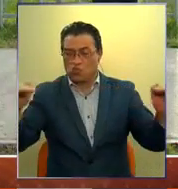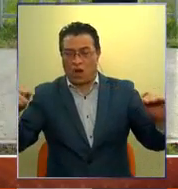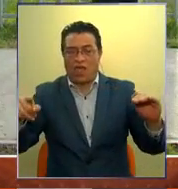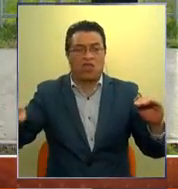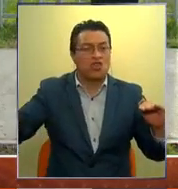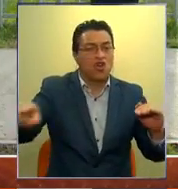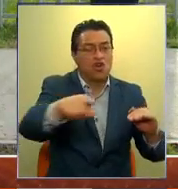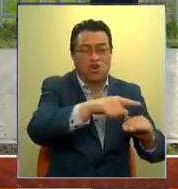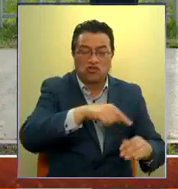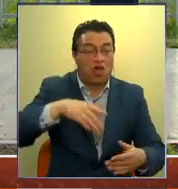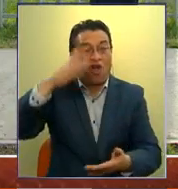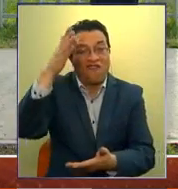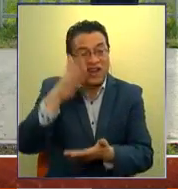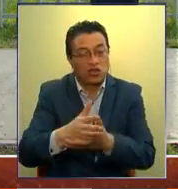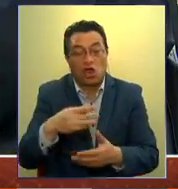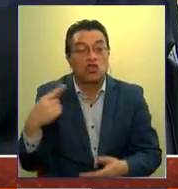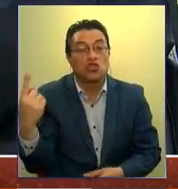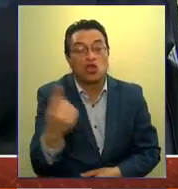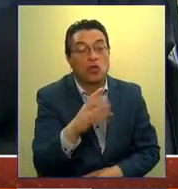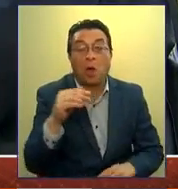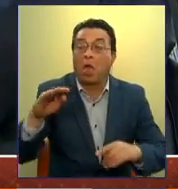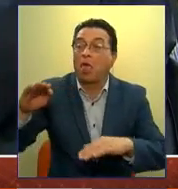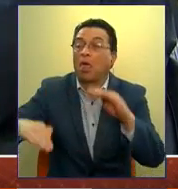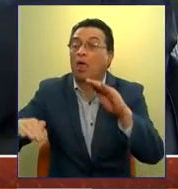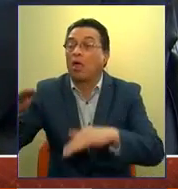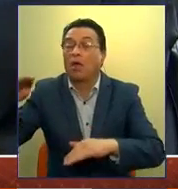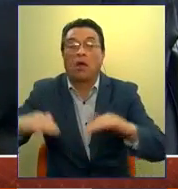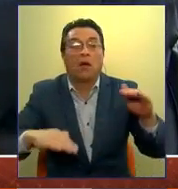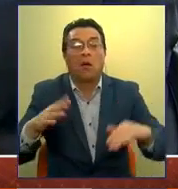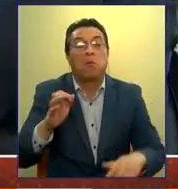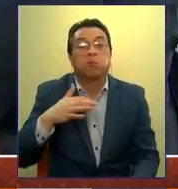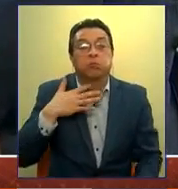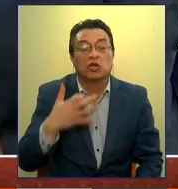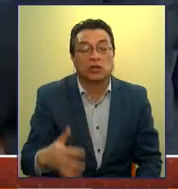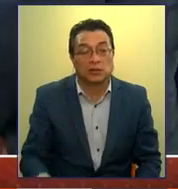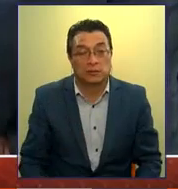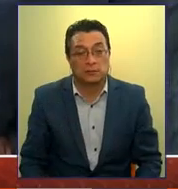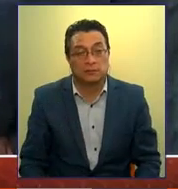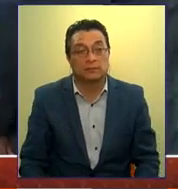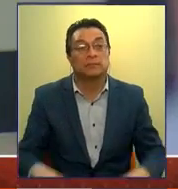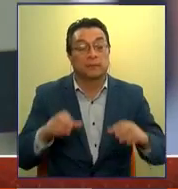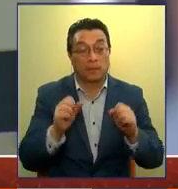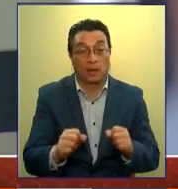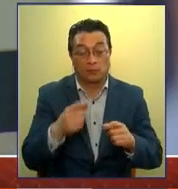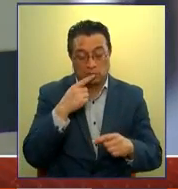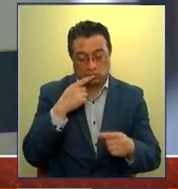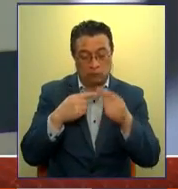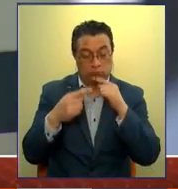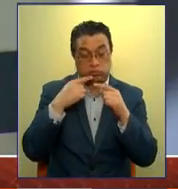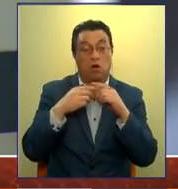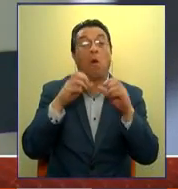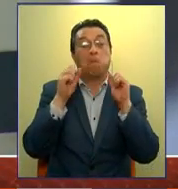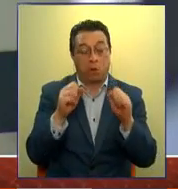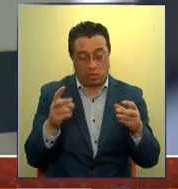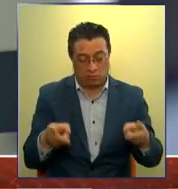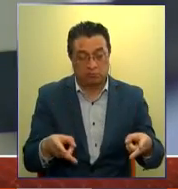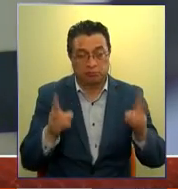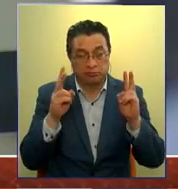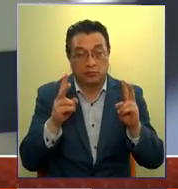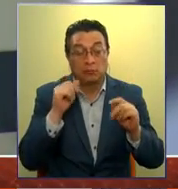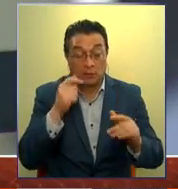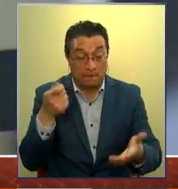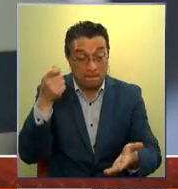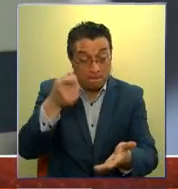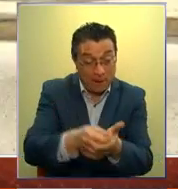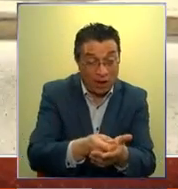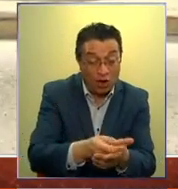además obligatoria para todas las administradoras? La posibilidad de retracto es obligatoria. Mientras no se haya efectuado el pago,